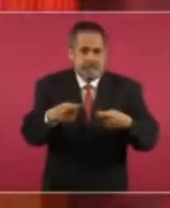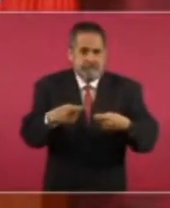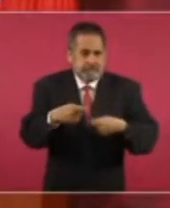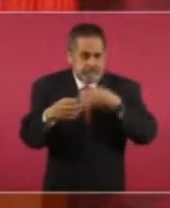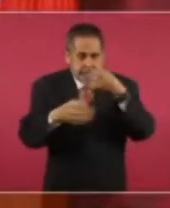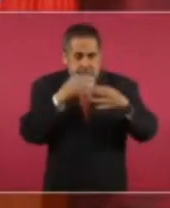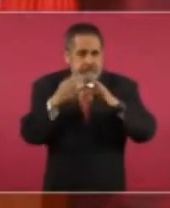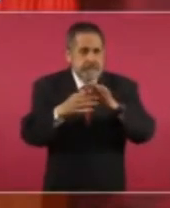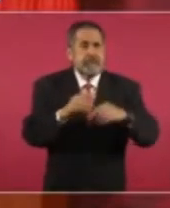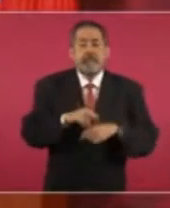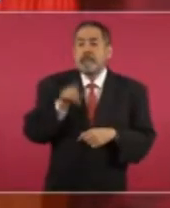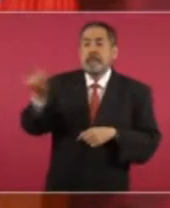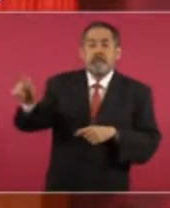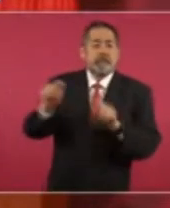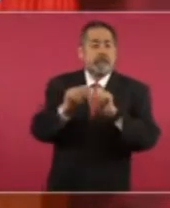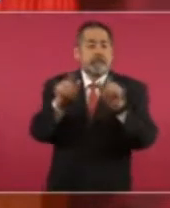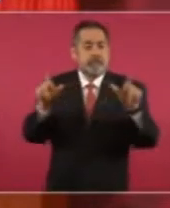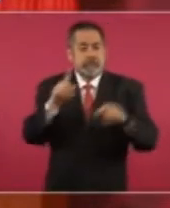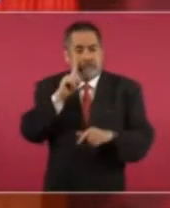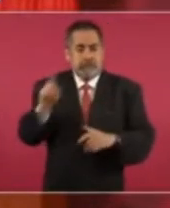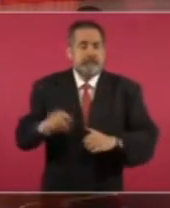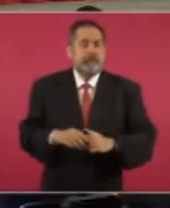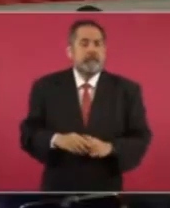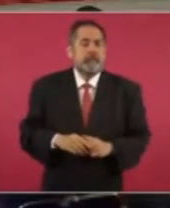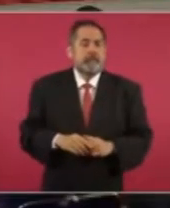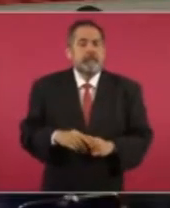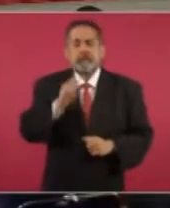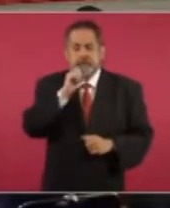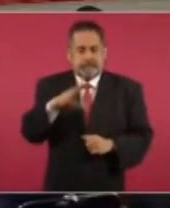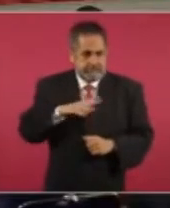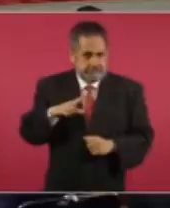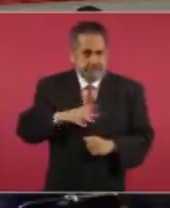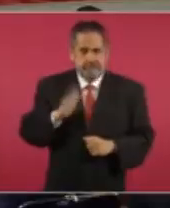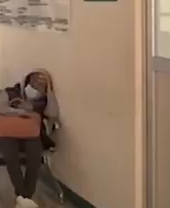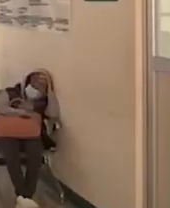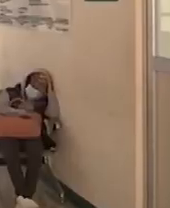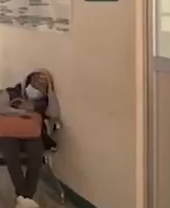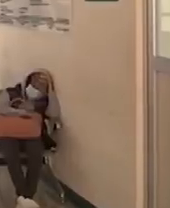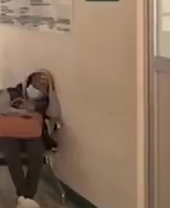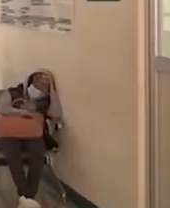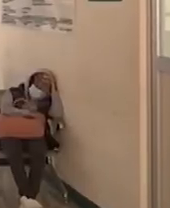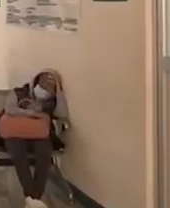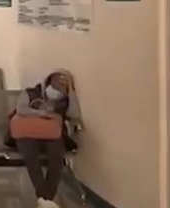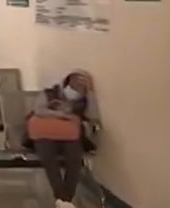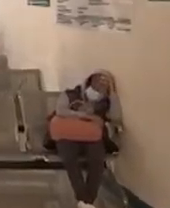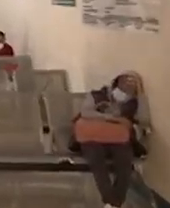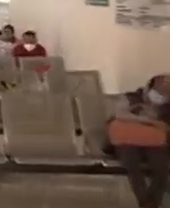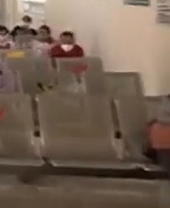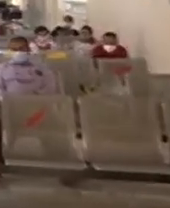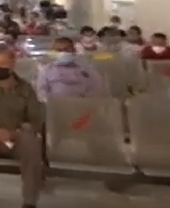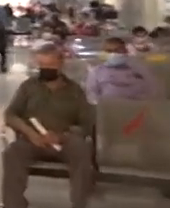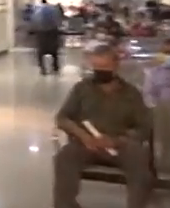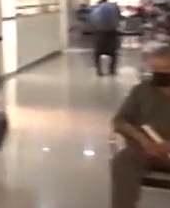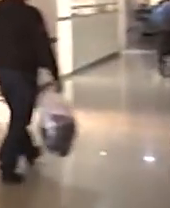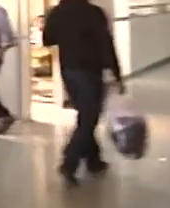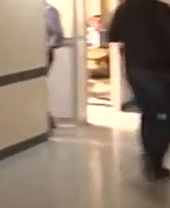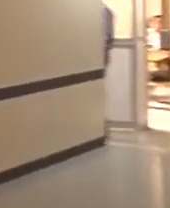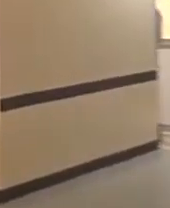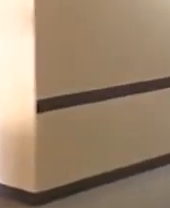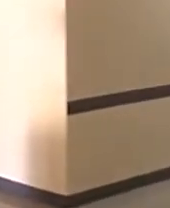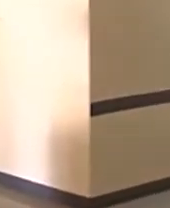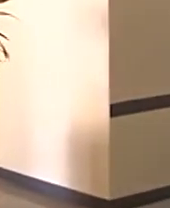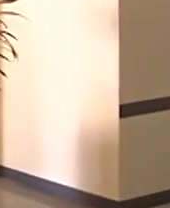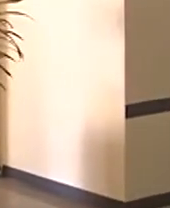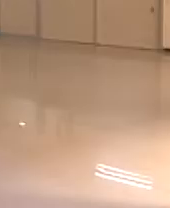durante la conferencia de prensa del presidente Andrés Manuel López Obrador de este martes el director general del Instituto Mexicano del Seguro Social